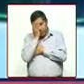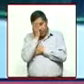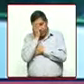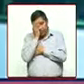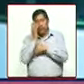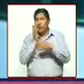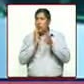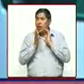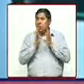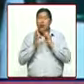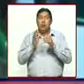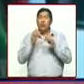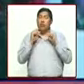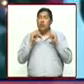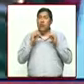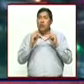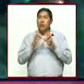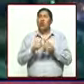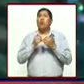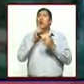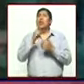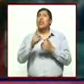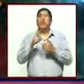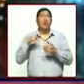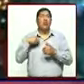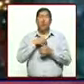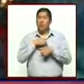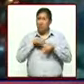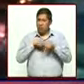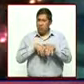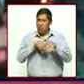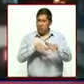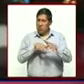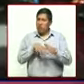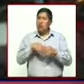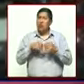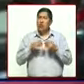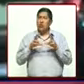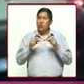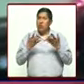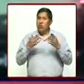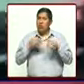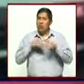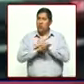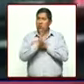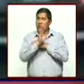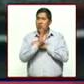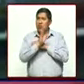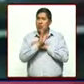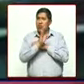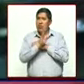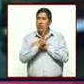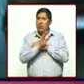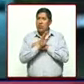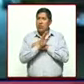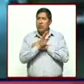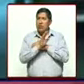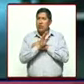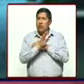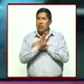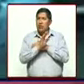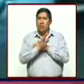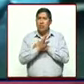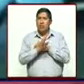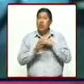si podemos hablar un poquito con ellos. ¿Cómo está? Estamos en una marcha, tal vez no tenemos paso para... Ahí está,